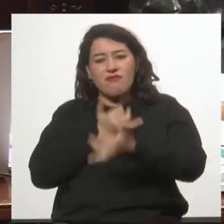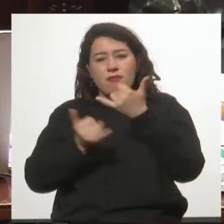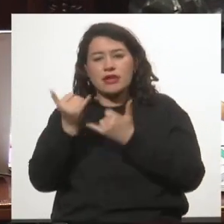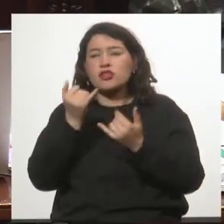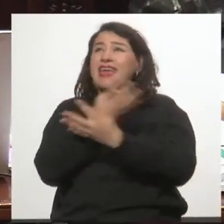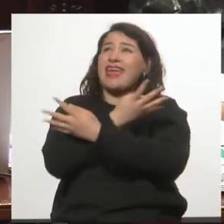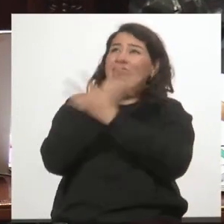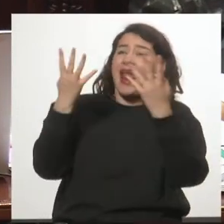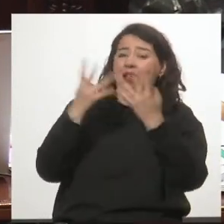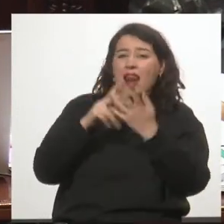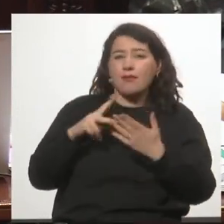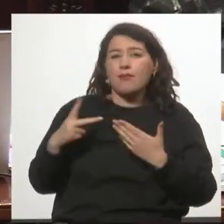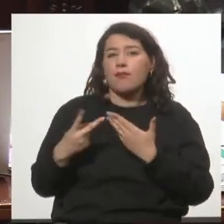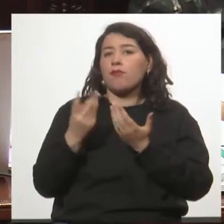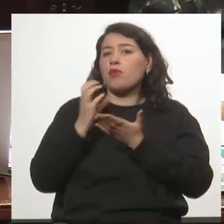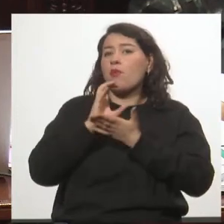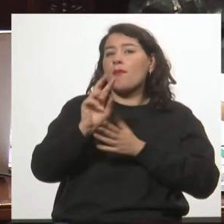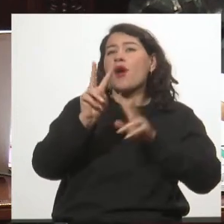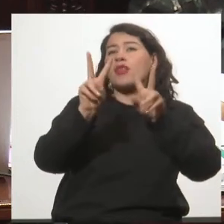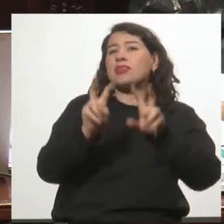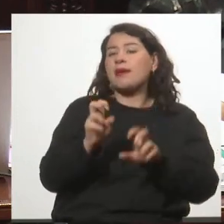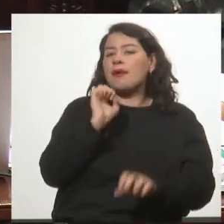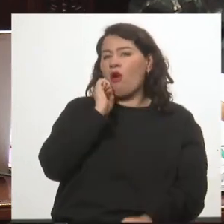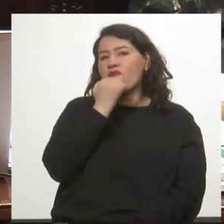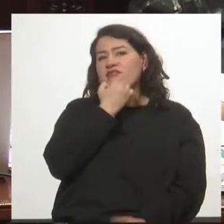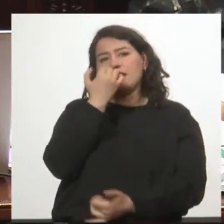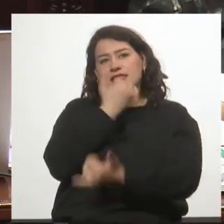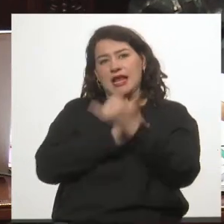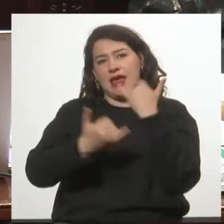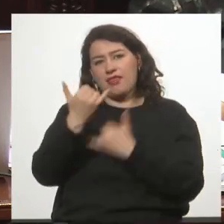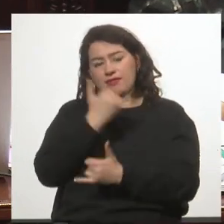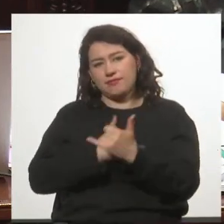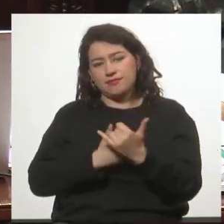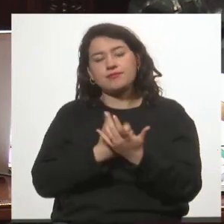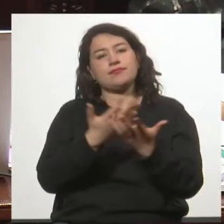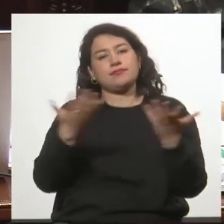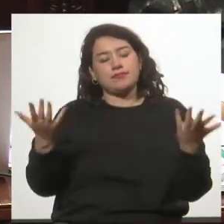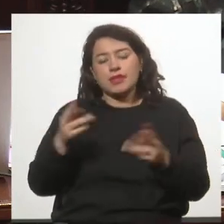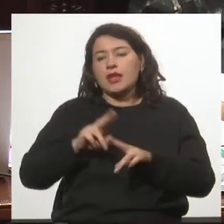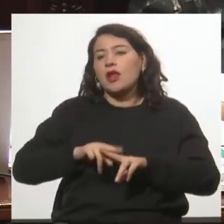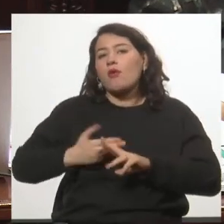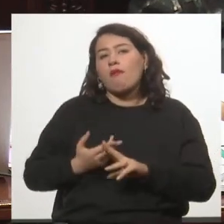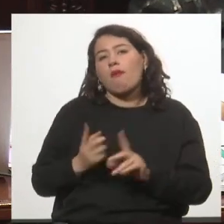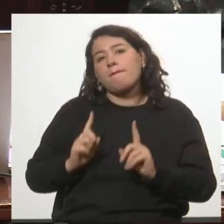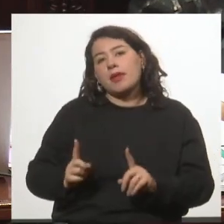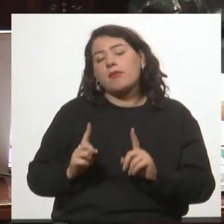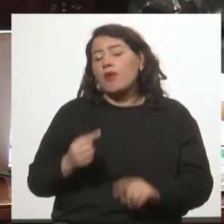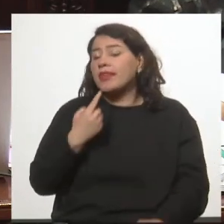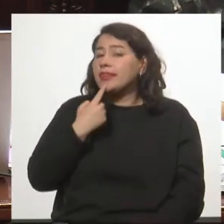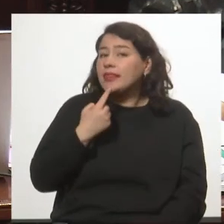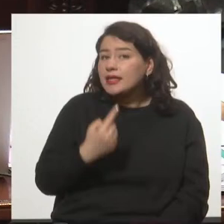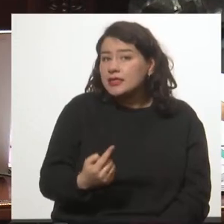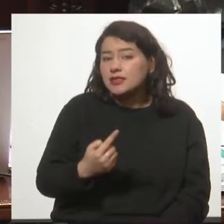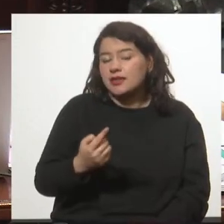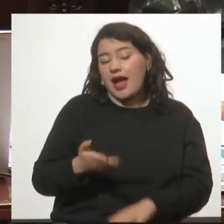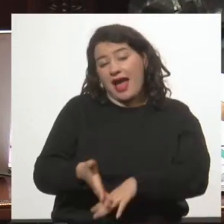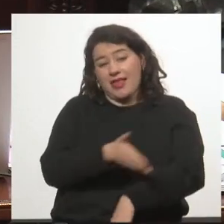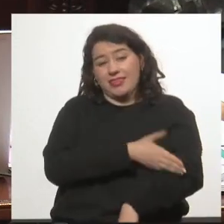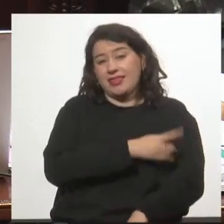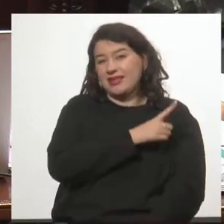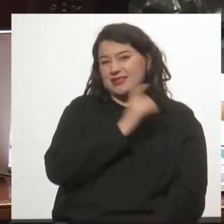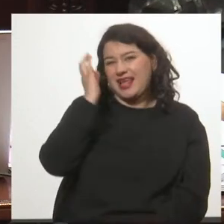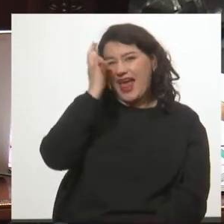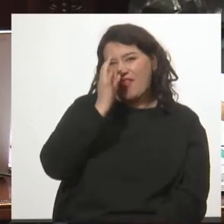proyecto por razones de confidencialidad y vuelven a decir cómo lo expreso al señor